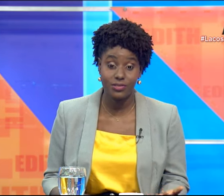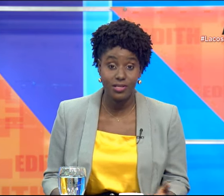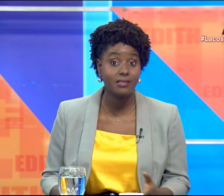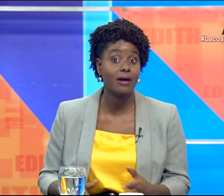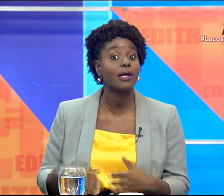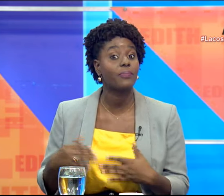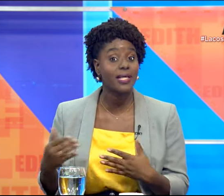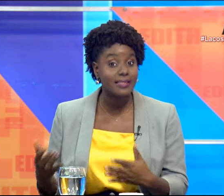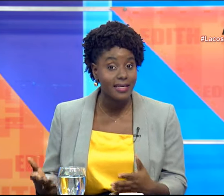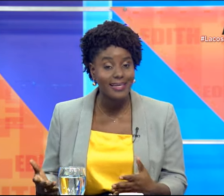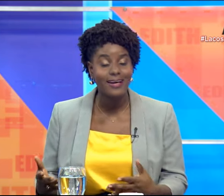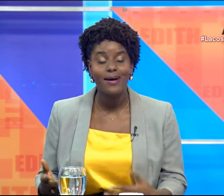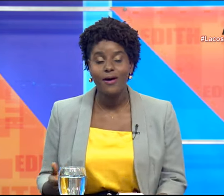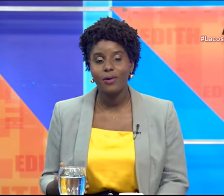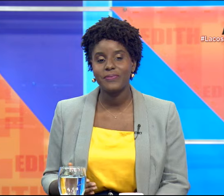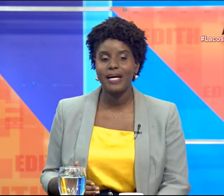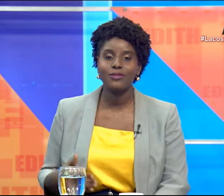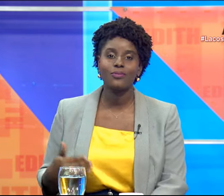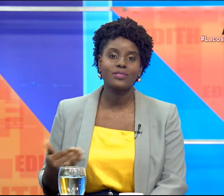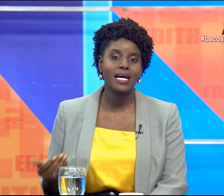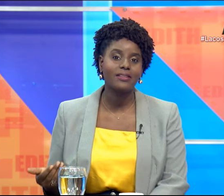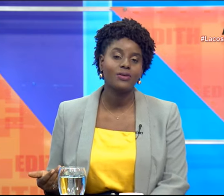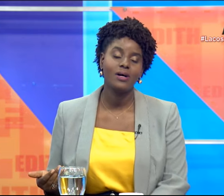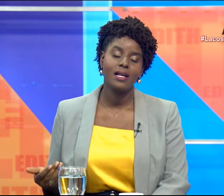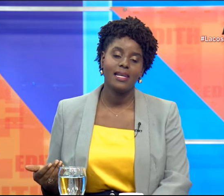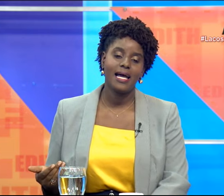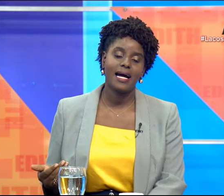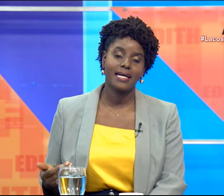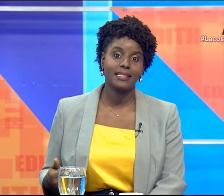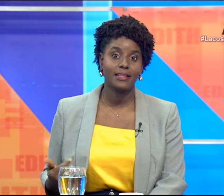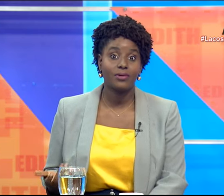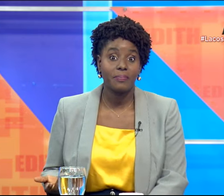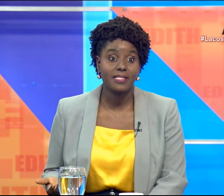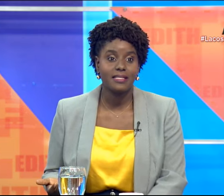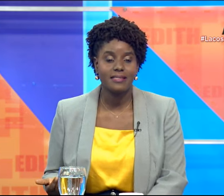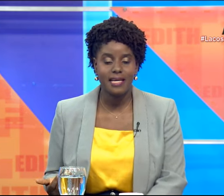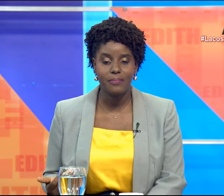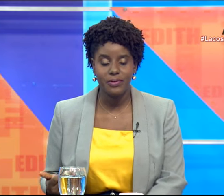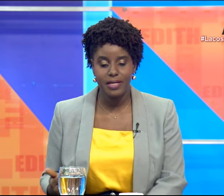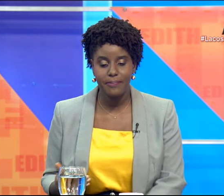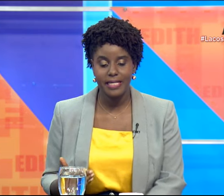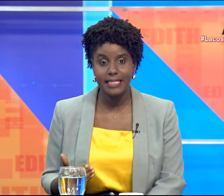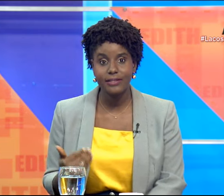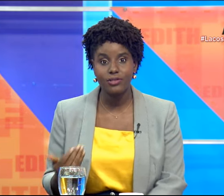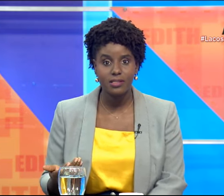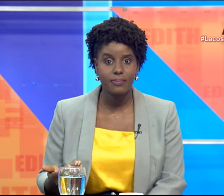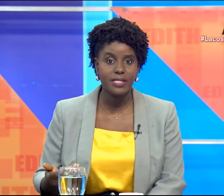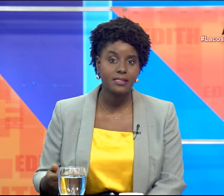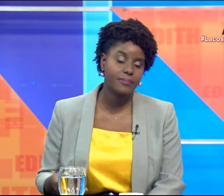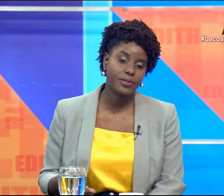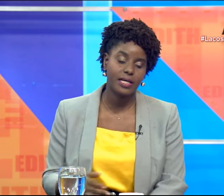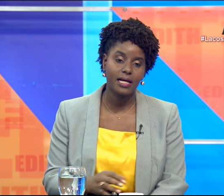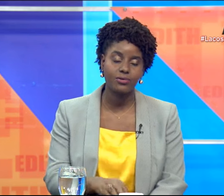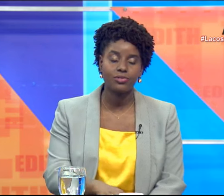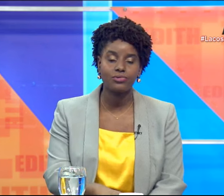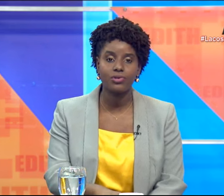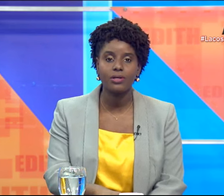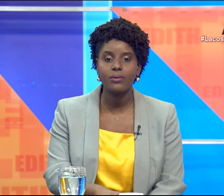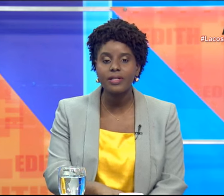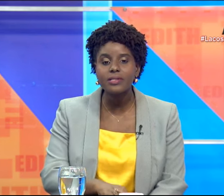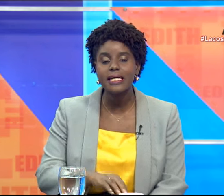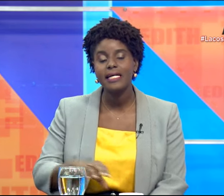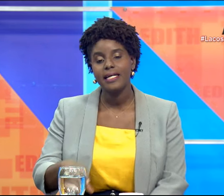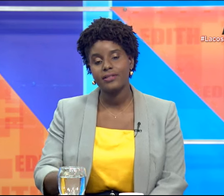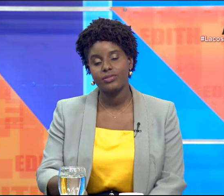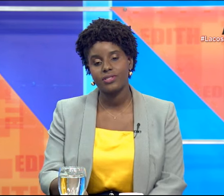tres ocasiones y ahora puede seguir optando, buscando la candidatura presidencial, porque partiendo de este principio de que la constitución